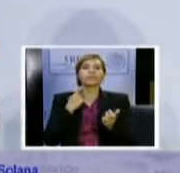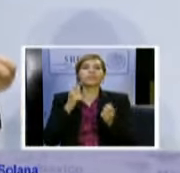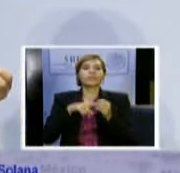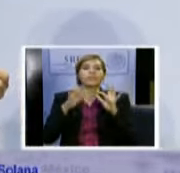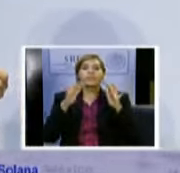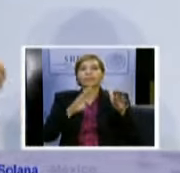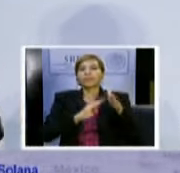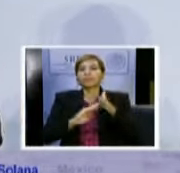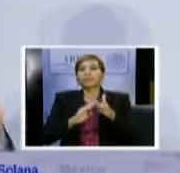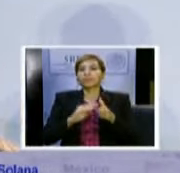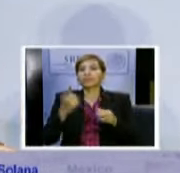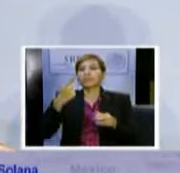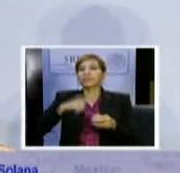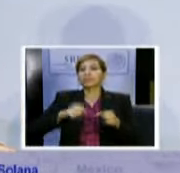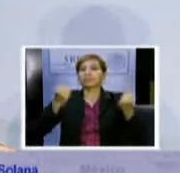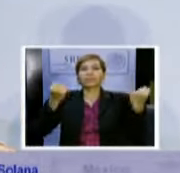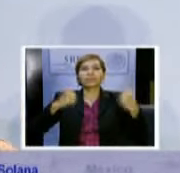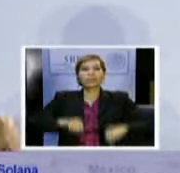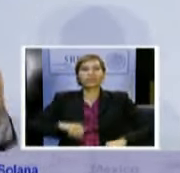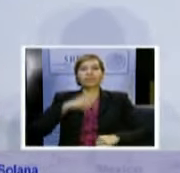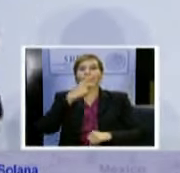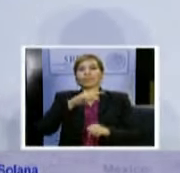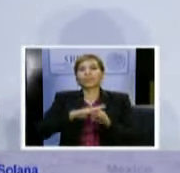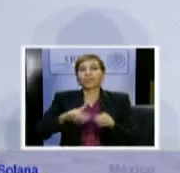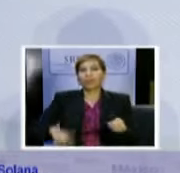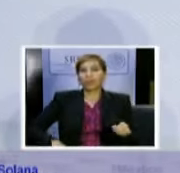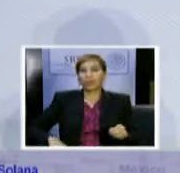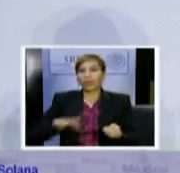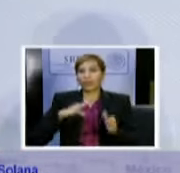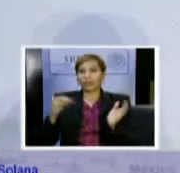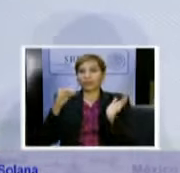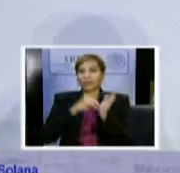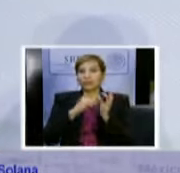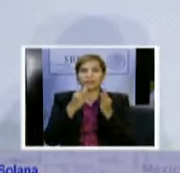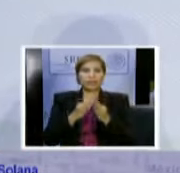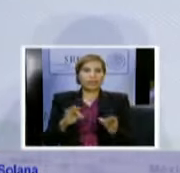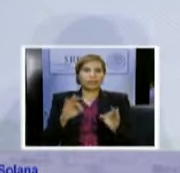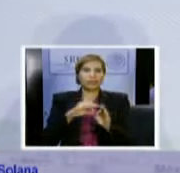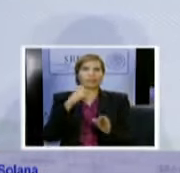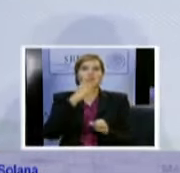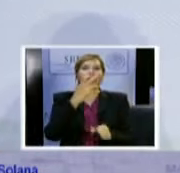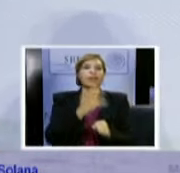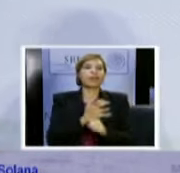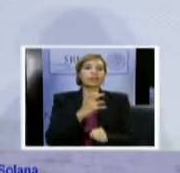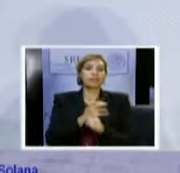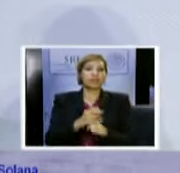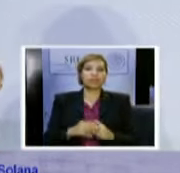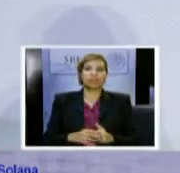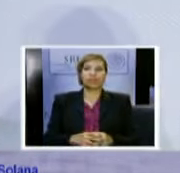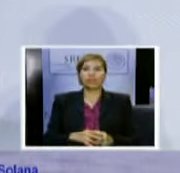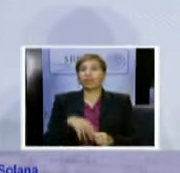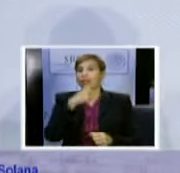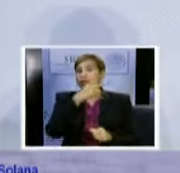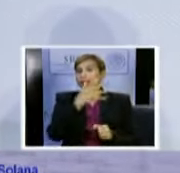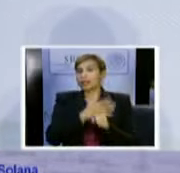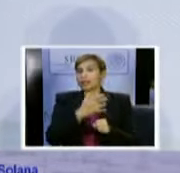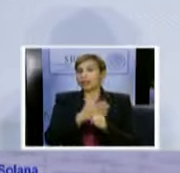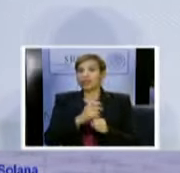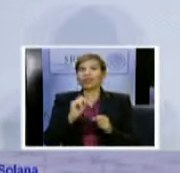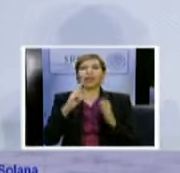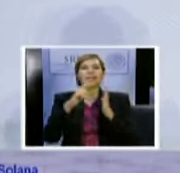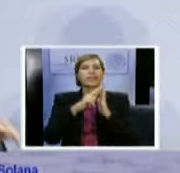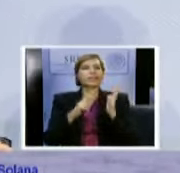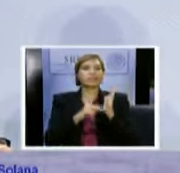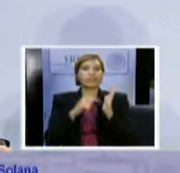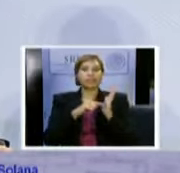siendo dictada por un estado? Hay un lema que es fundamental en Estados Unidos. En Estados Unidos toda política